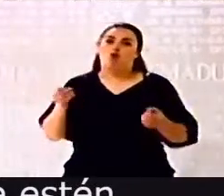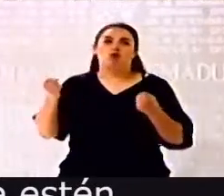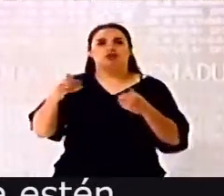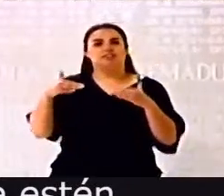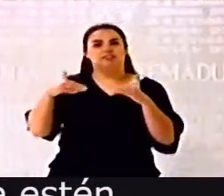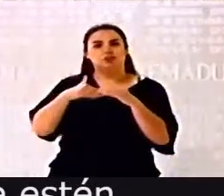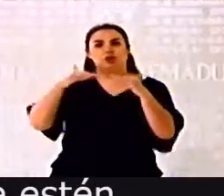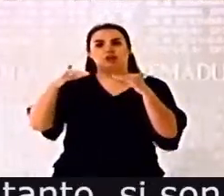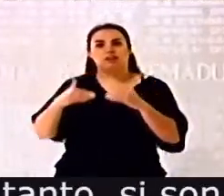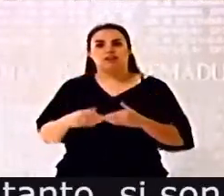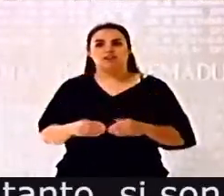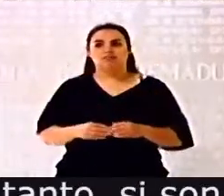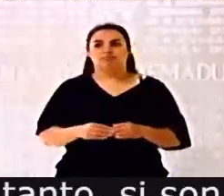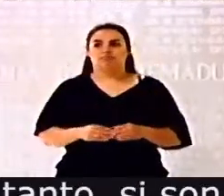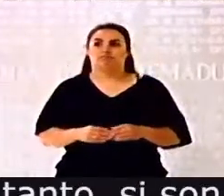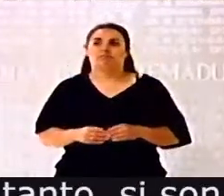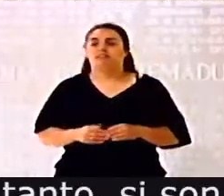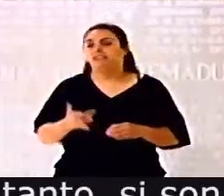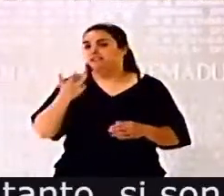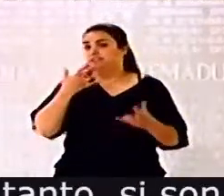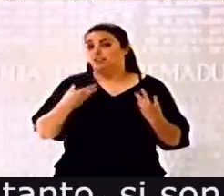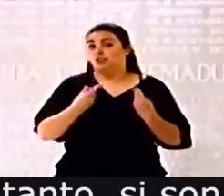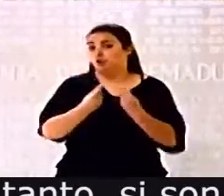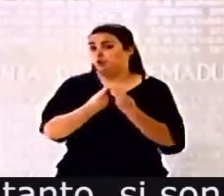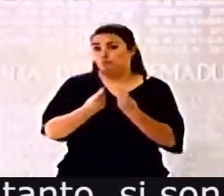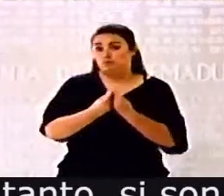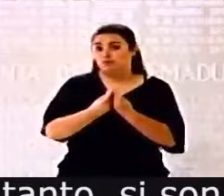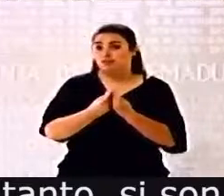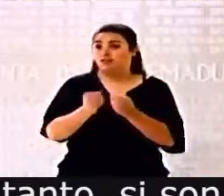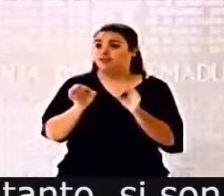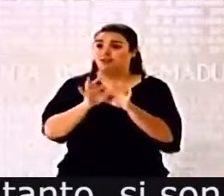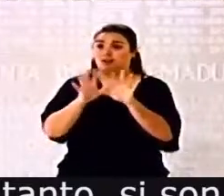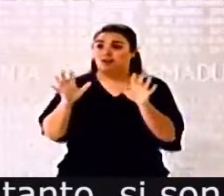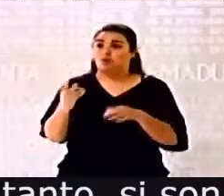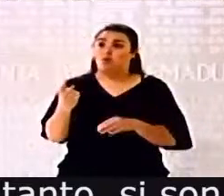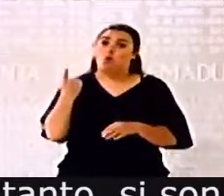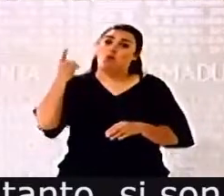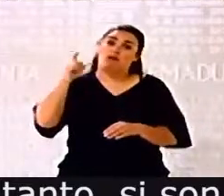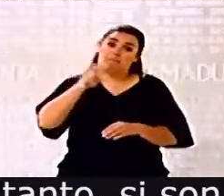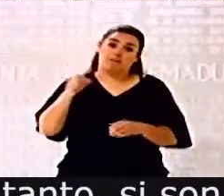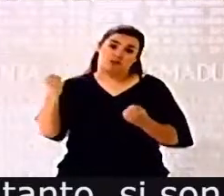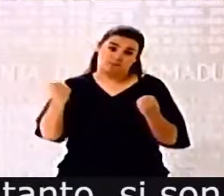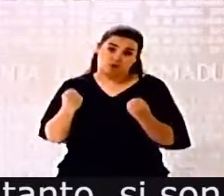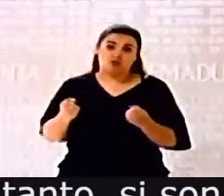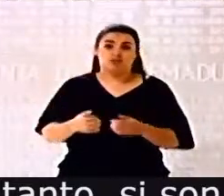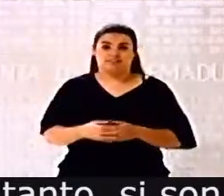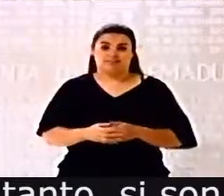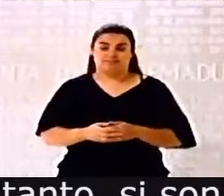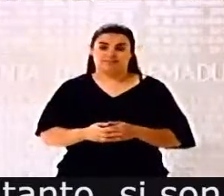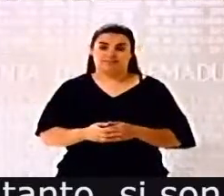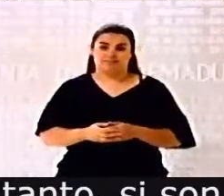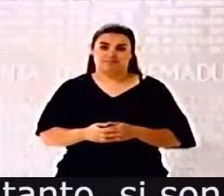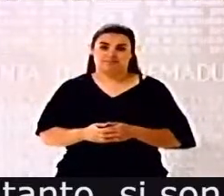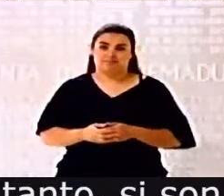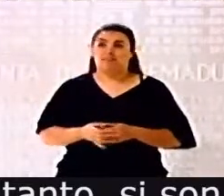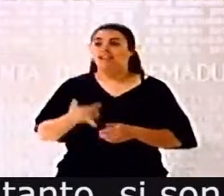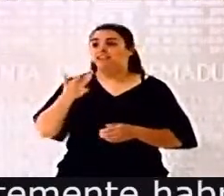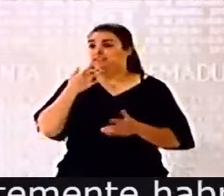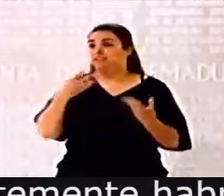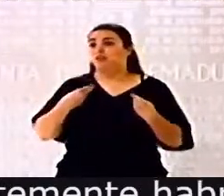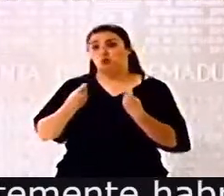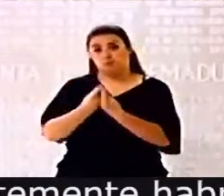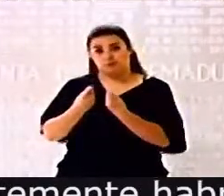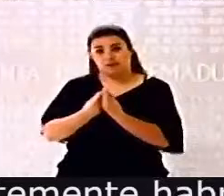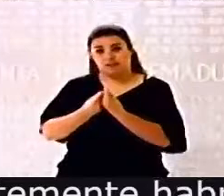choque, pues si no son convivientes, evidentemente habrá una persona por coche. Si son